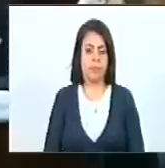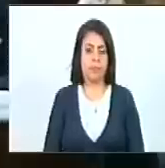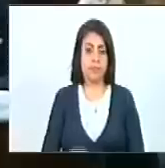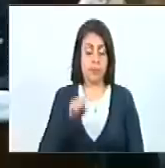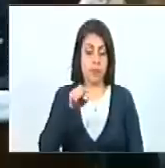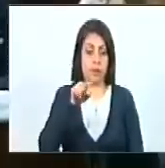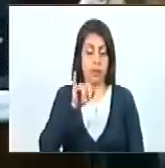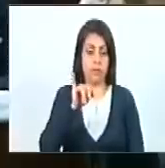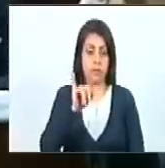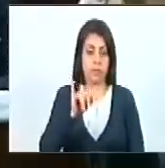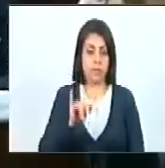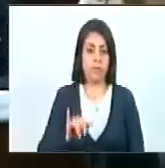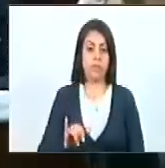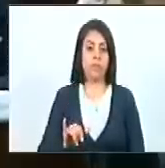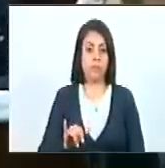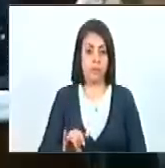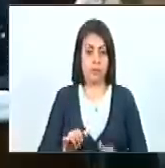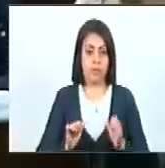allí